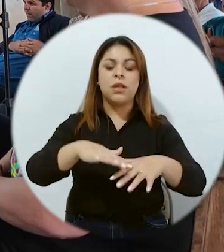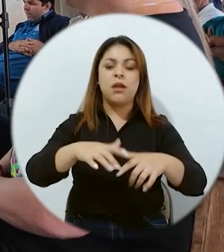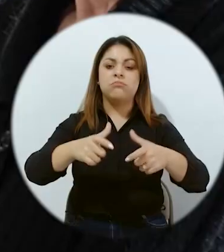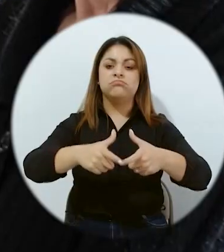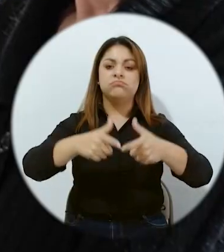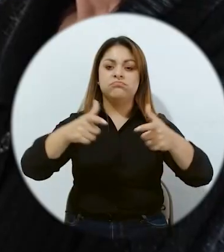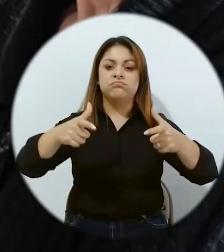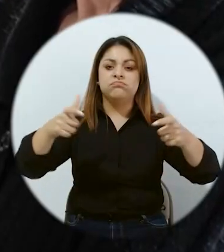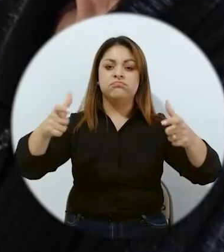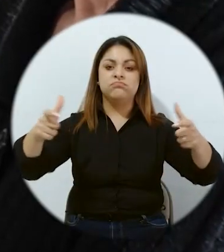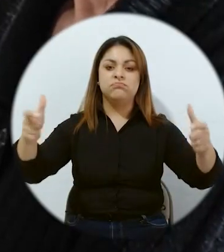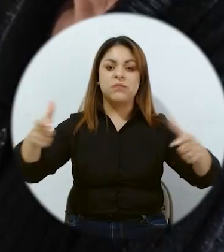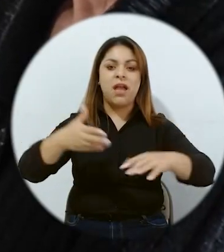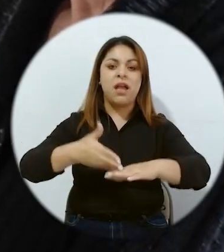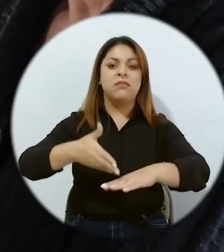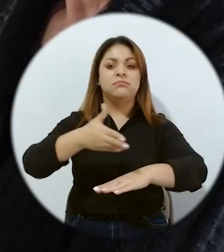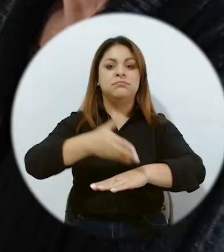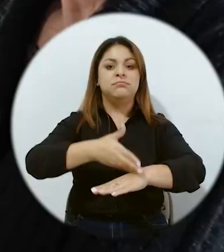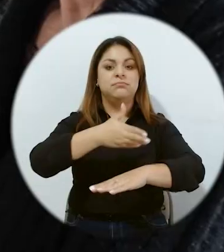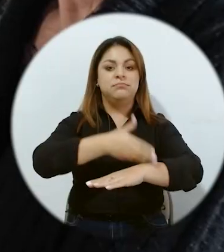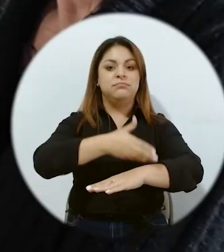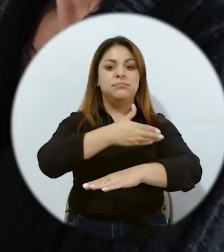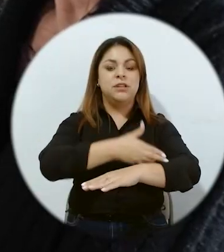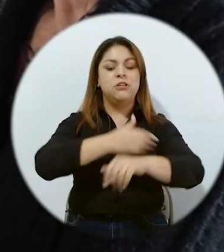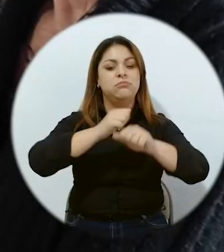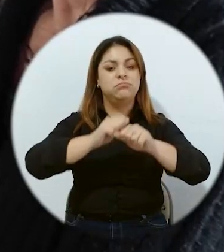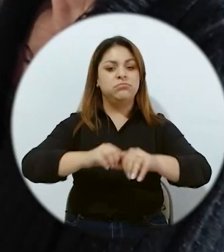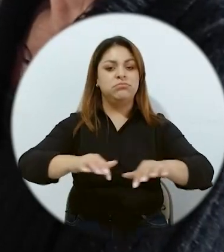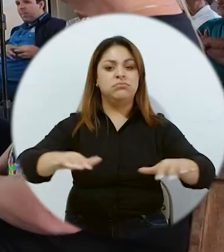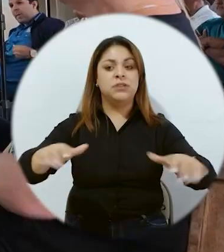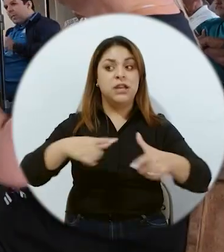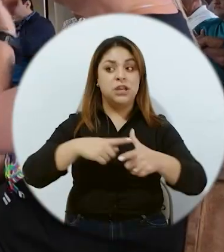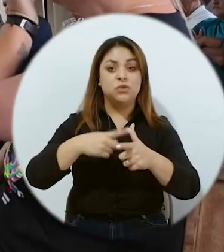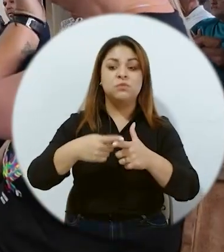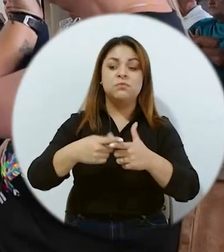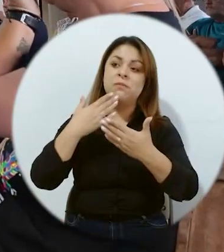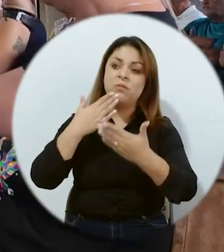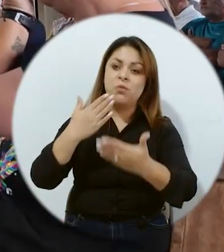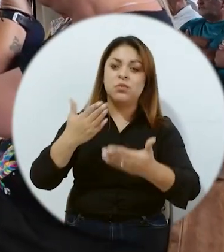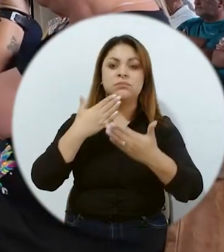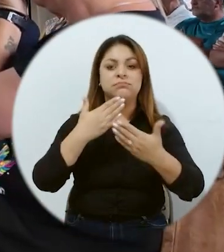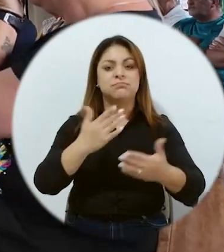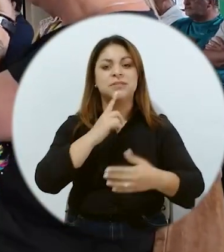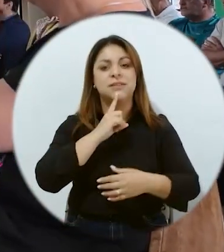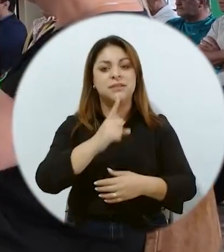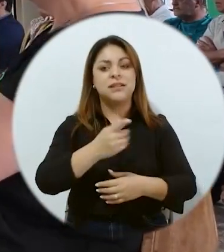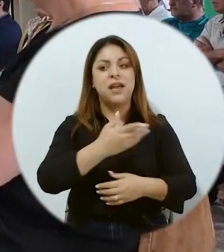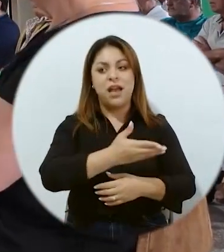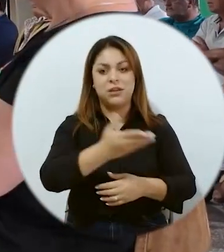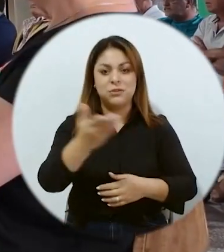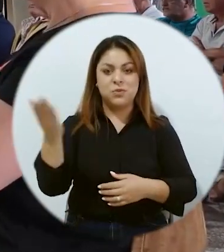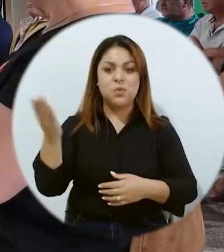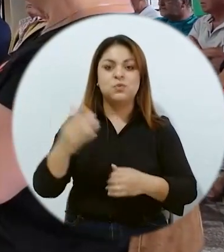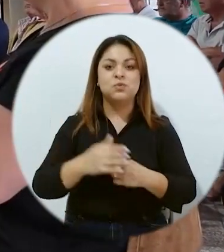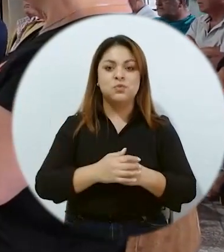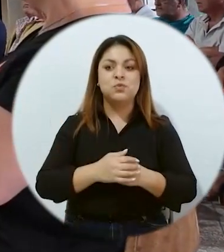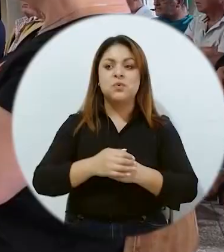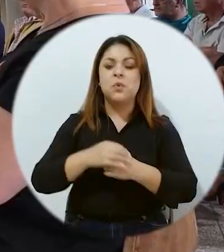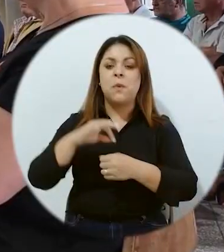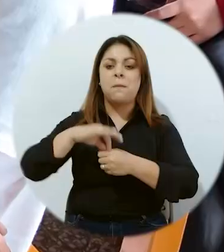vaya avanzando y se vaya difundiendo. Entonces, muchas gracias de verdad a todos y todas